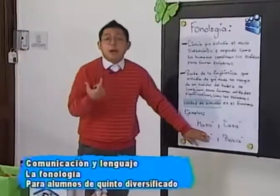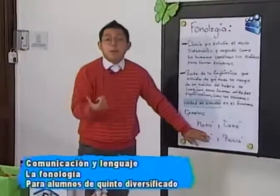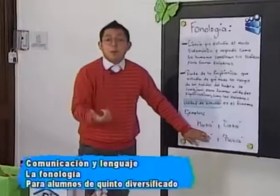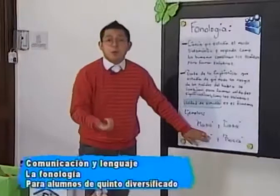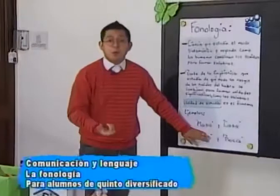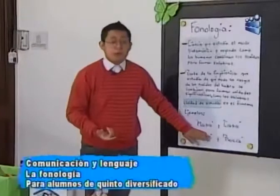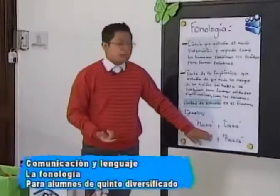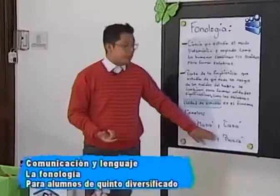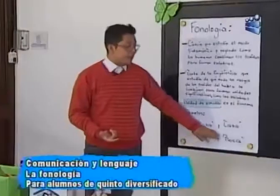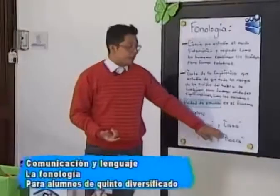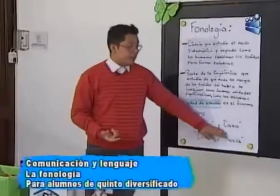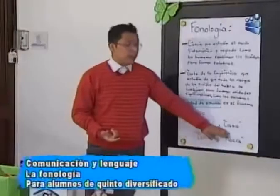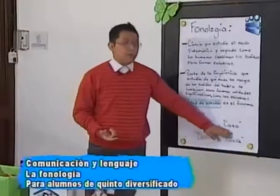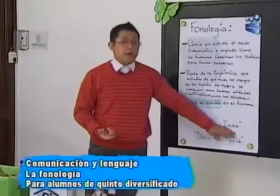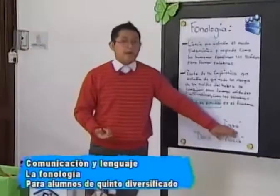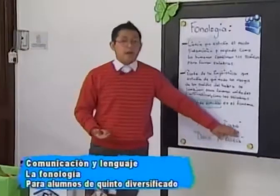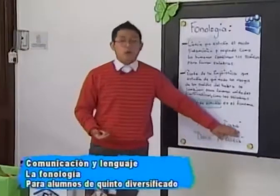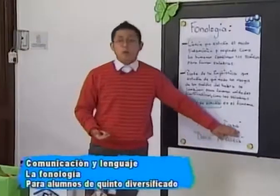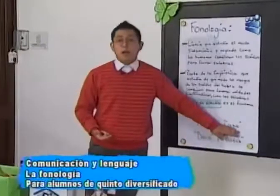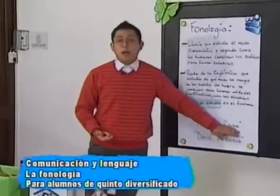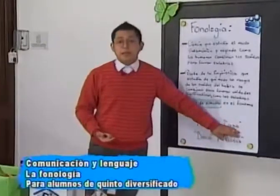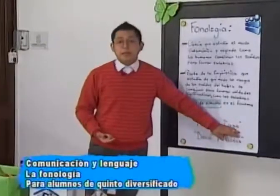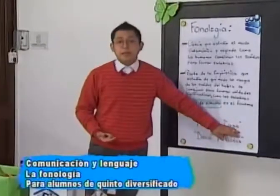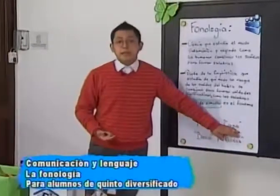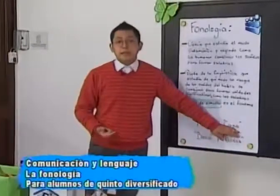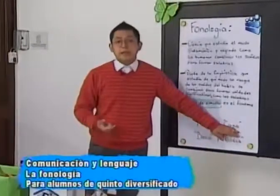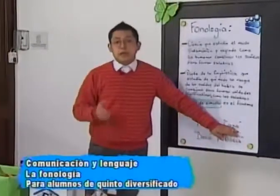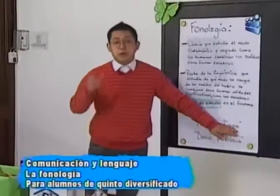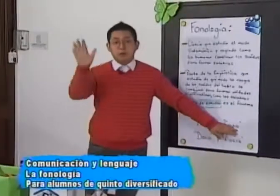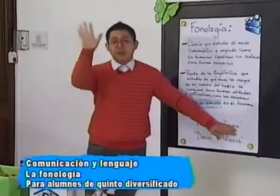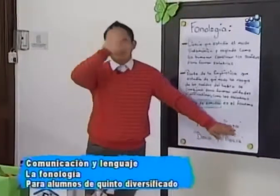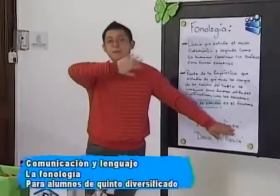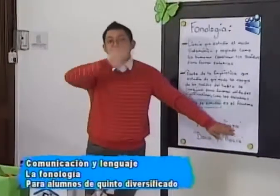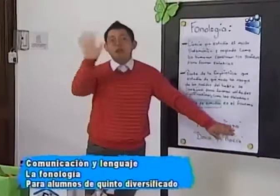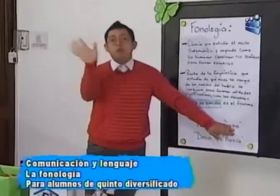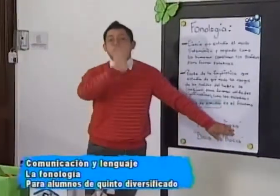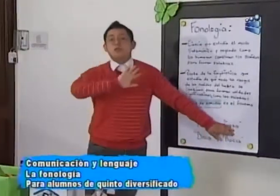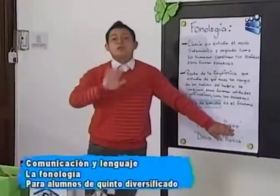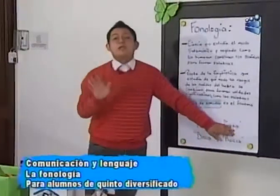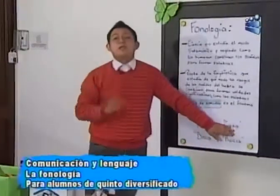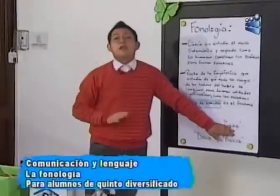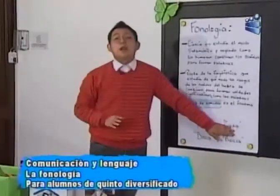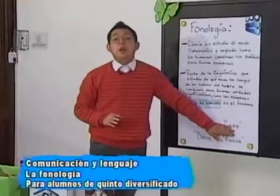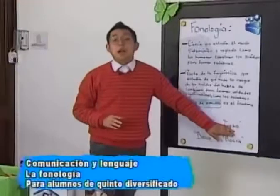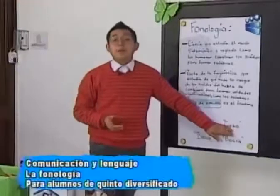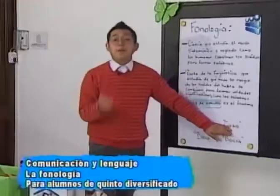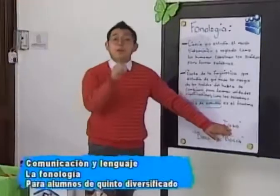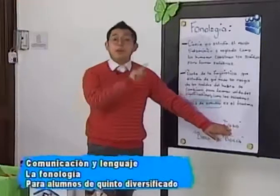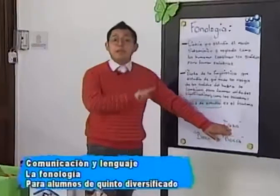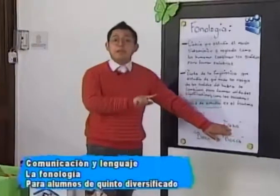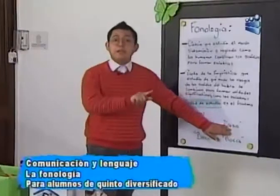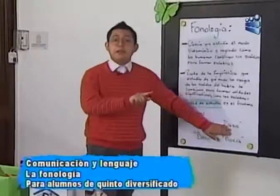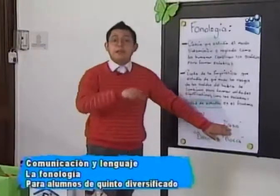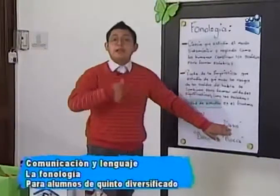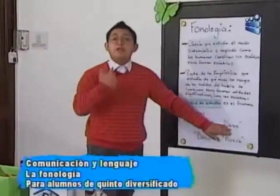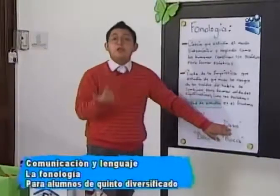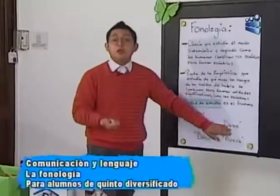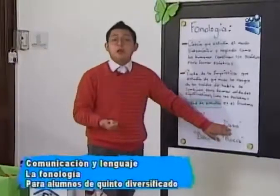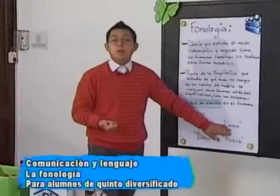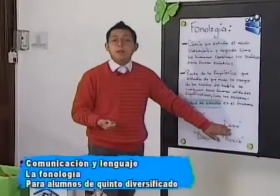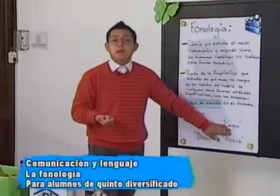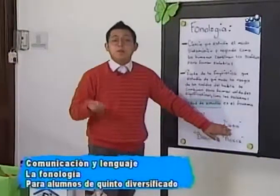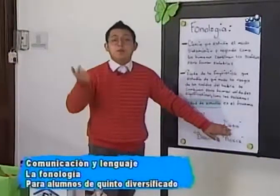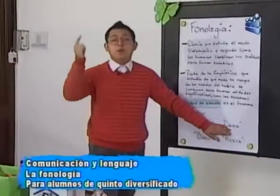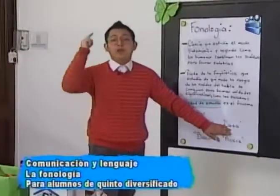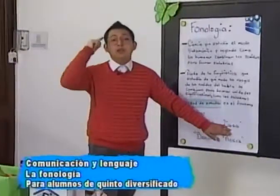yo cambio automáticamente la palabra como casa, automáticamente nuestro significado cambia porque el significante yo